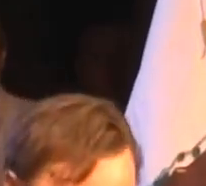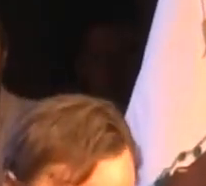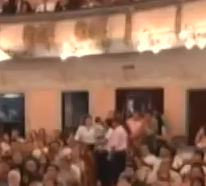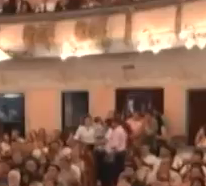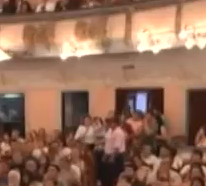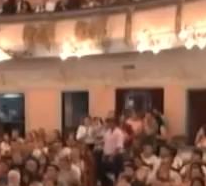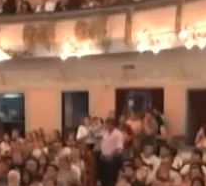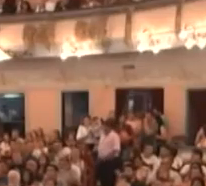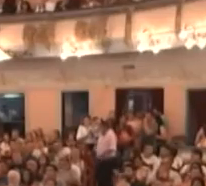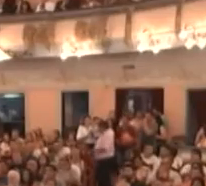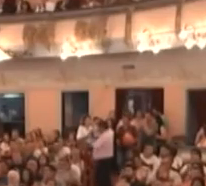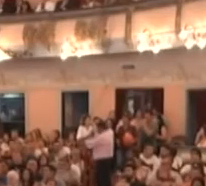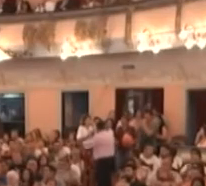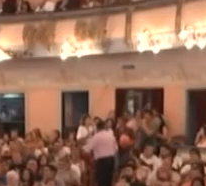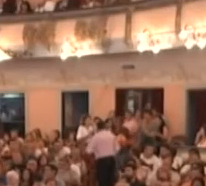acompañan. Gracias, Capitán.